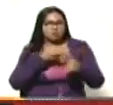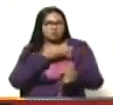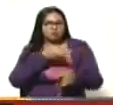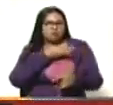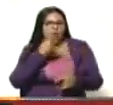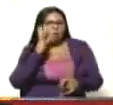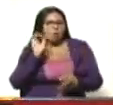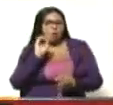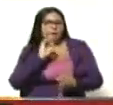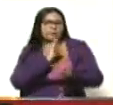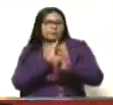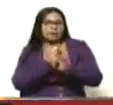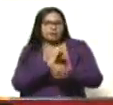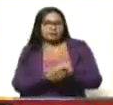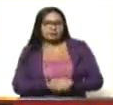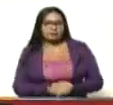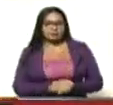internet.